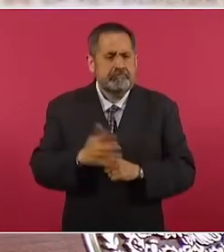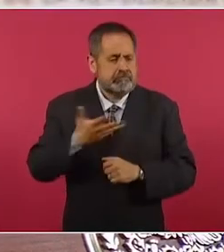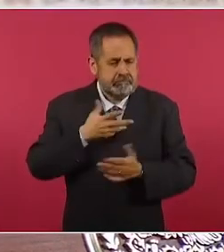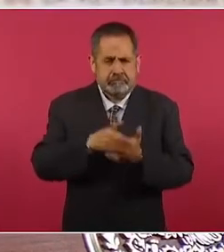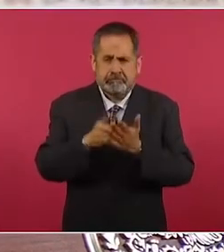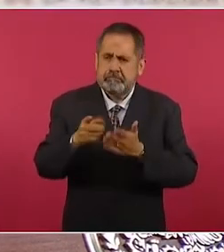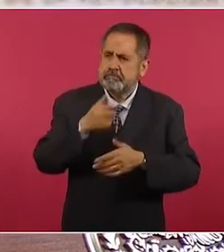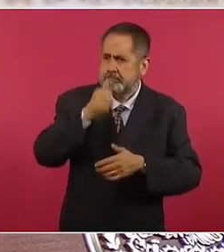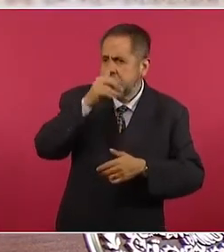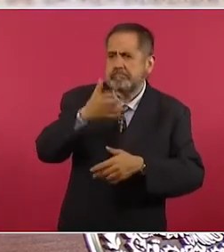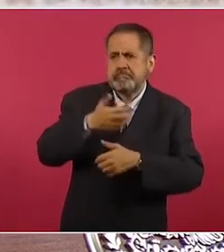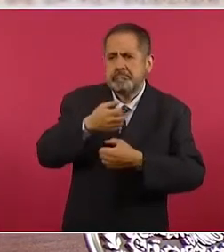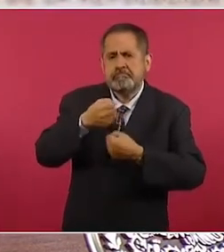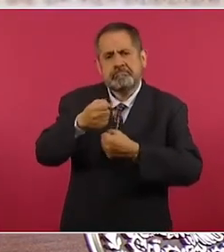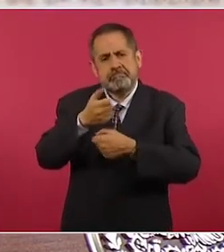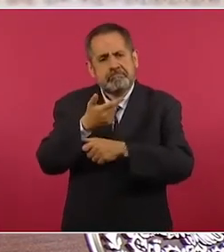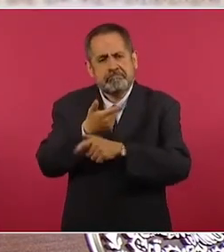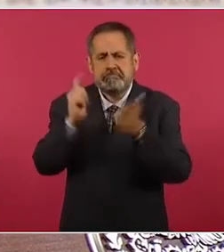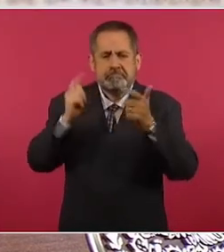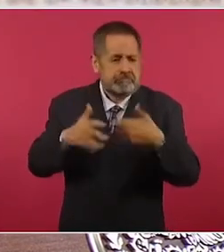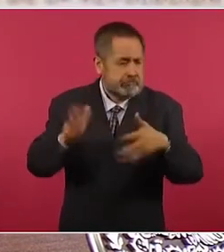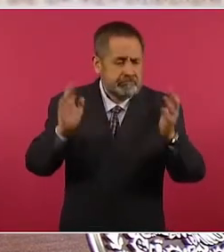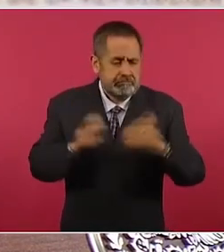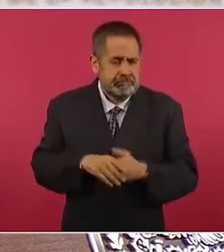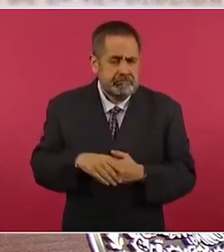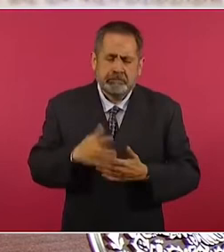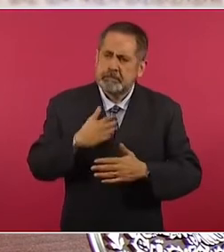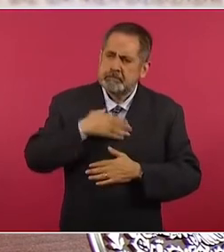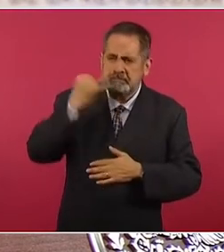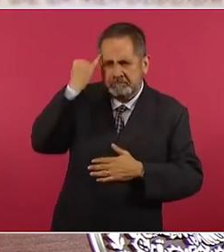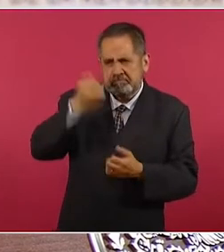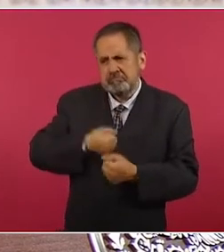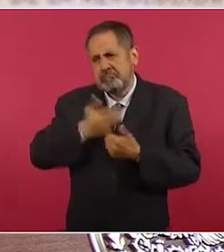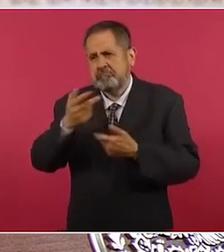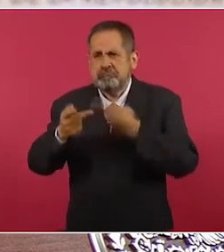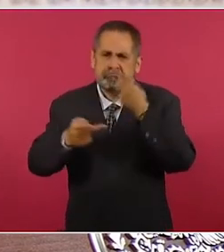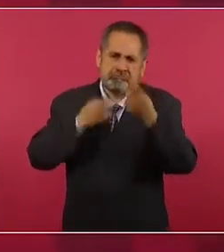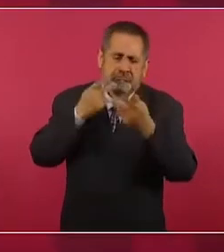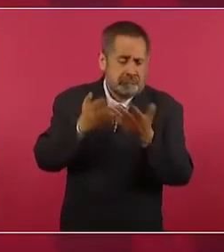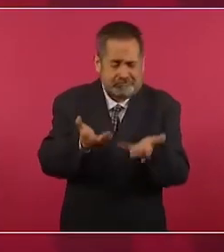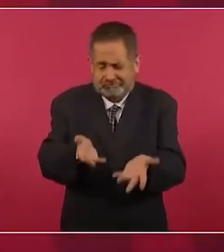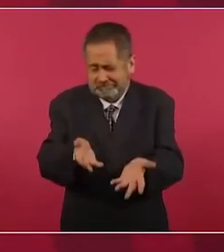derecho a disentir y a la libre manifestación de las ideas.